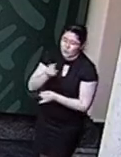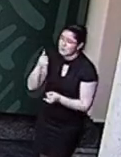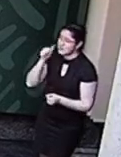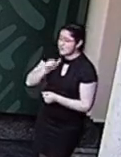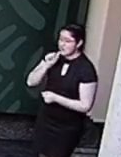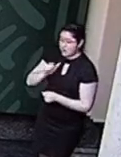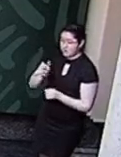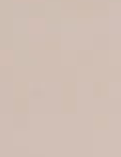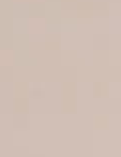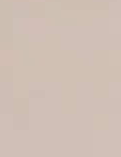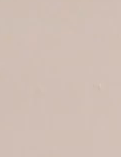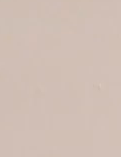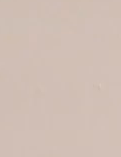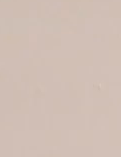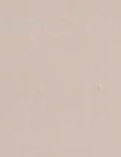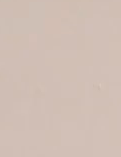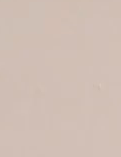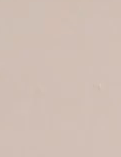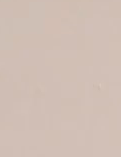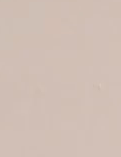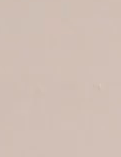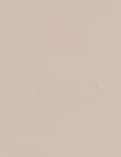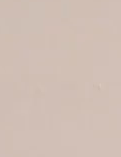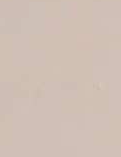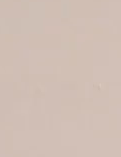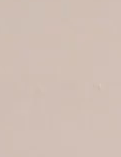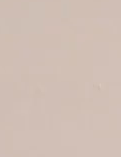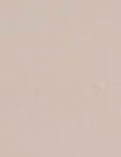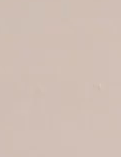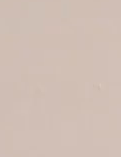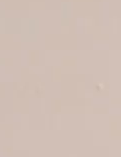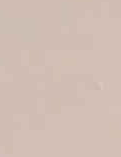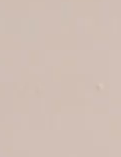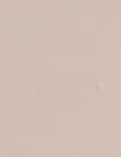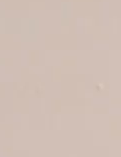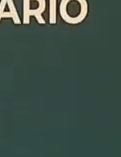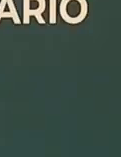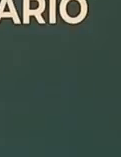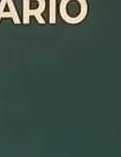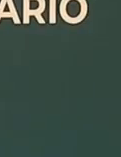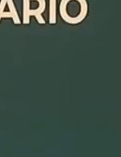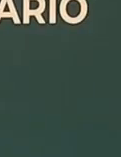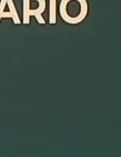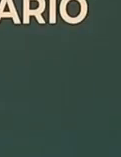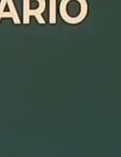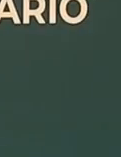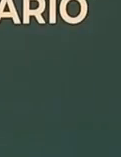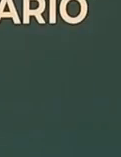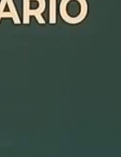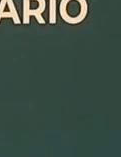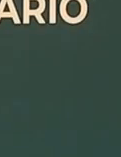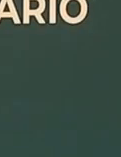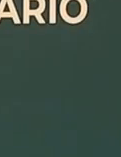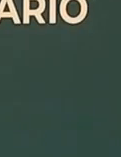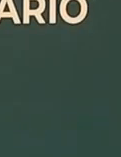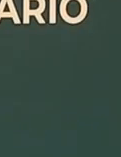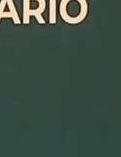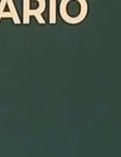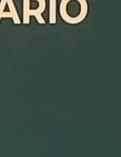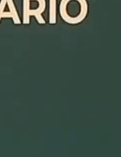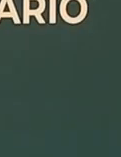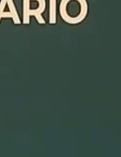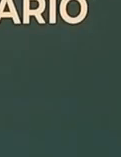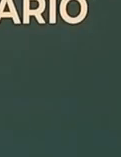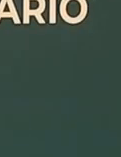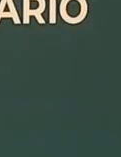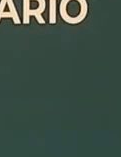nosotras siempre estamos activas siempre estamos dando siempre la mujer es dar la mujer es amor y si es